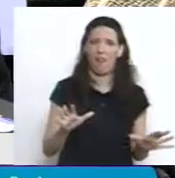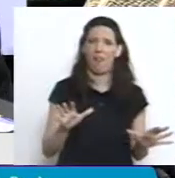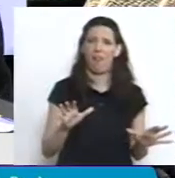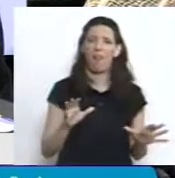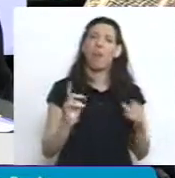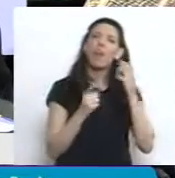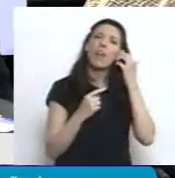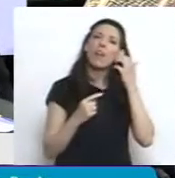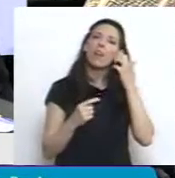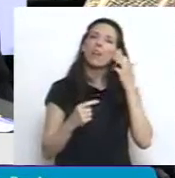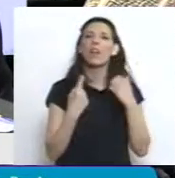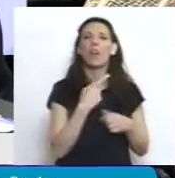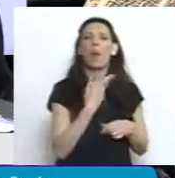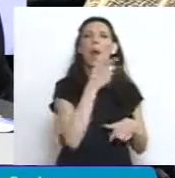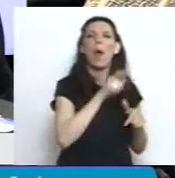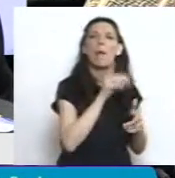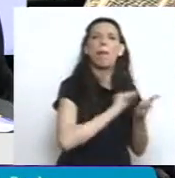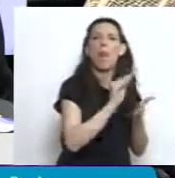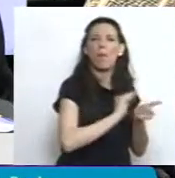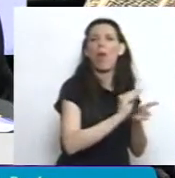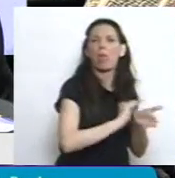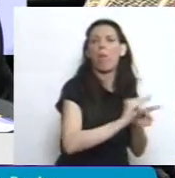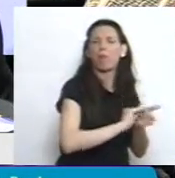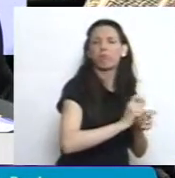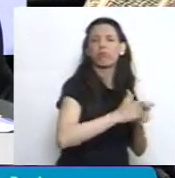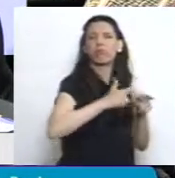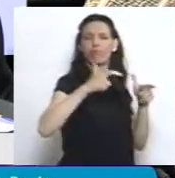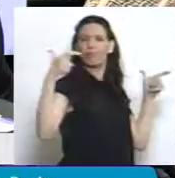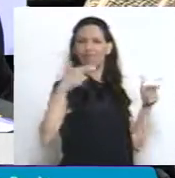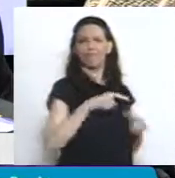una sobreabundancia de empleados públicos, más allá